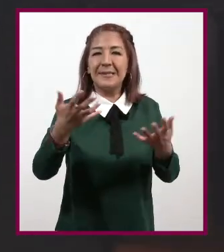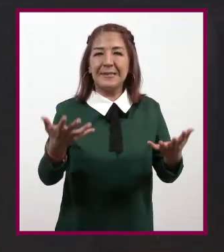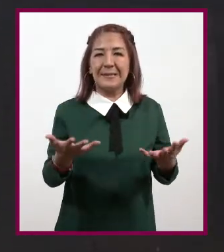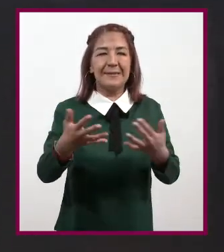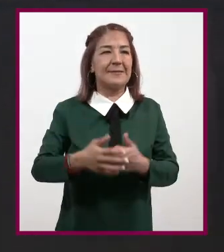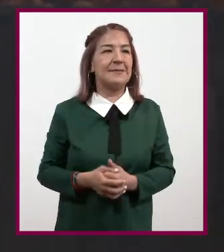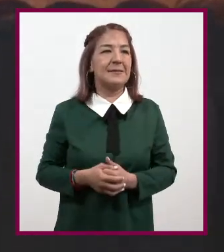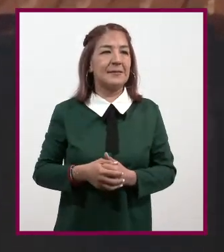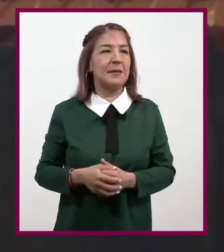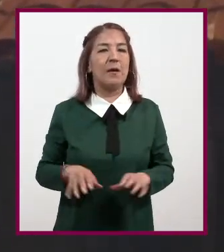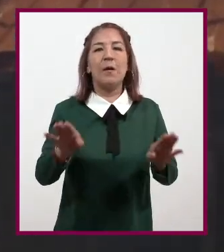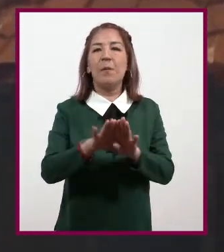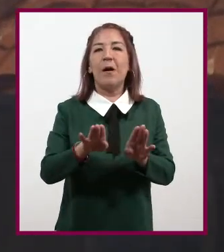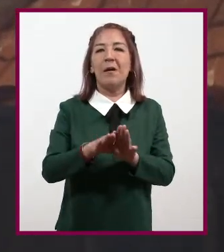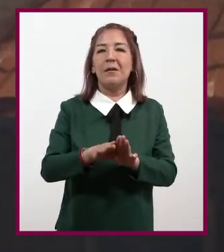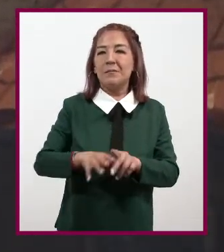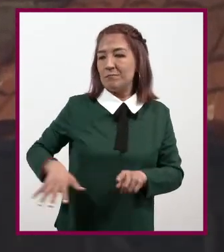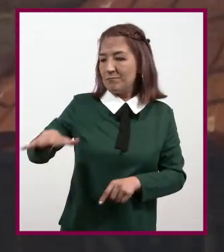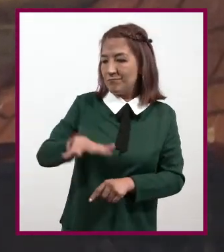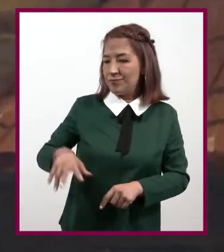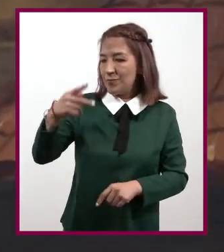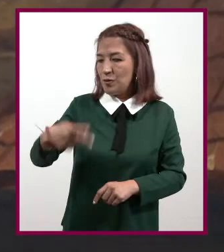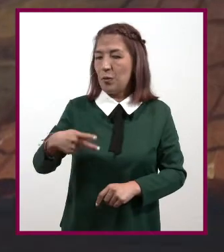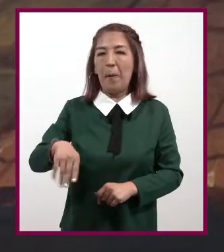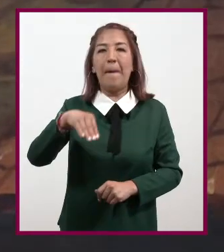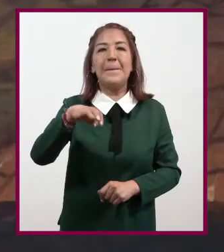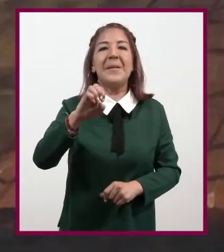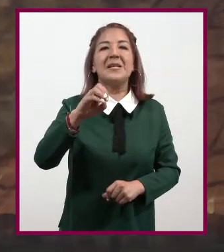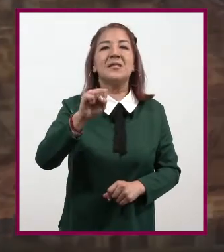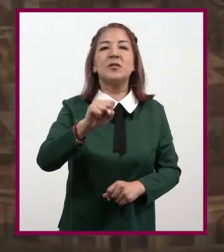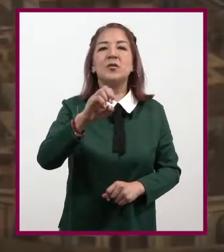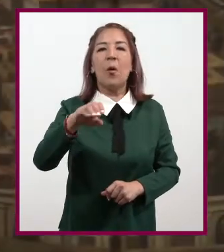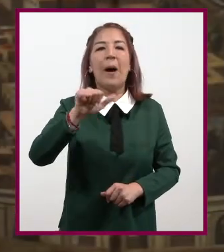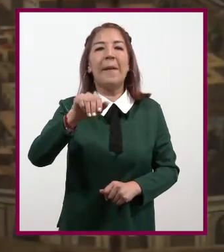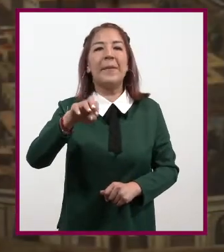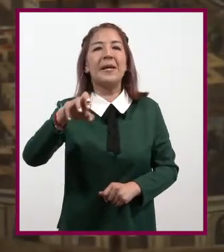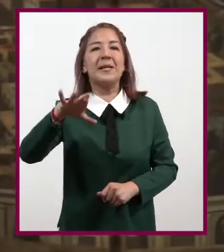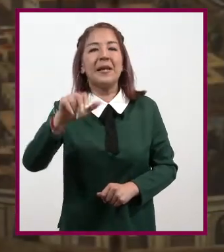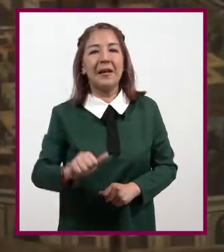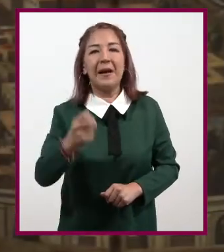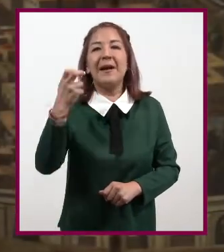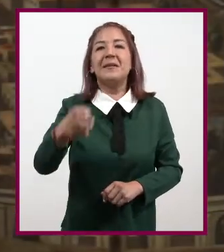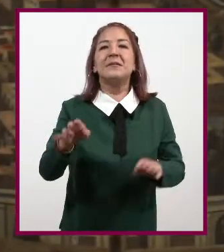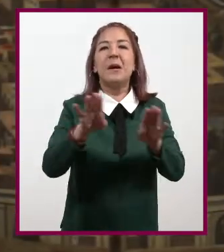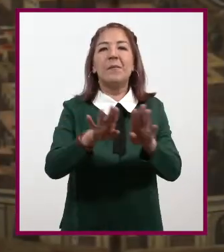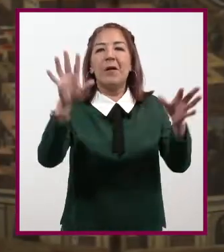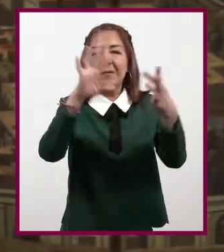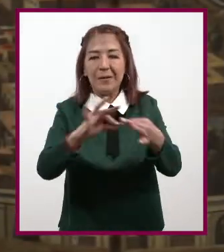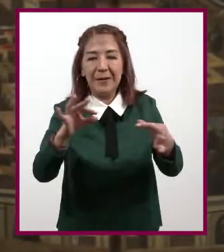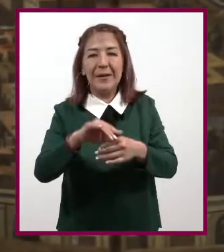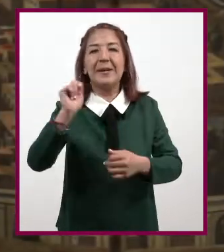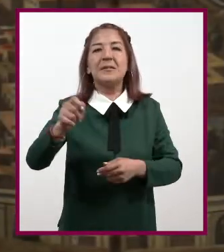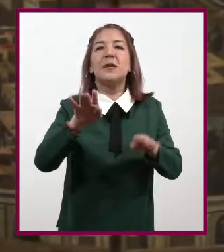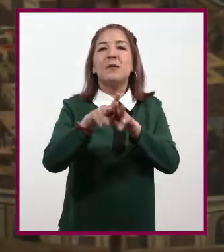el linaje mesoamericano. En principio, hablar del